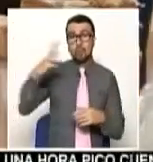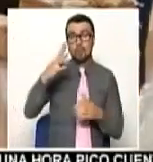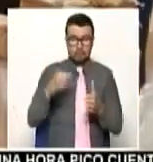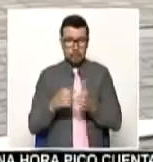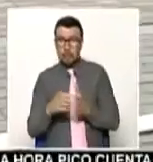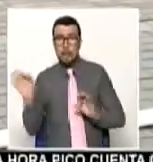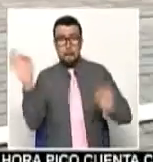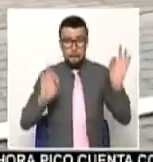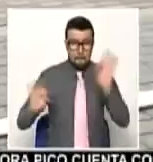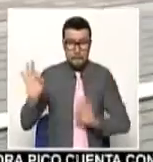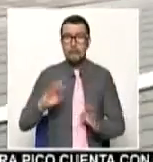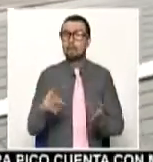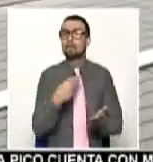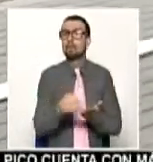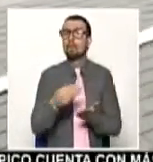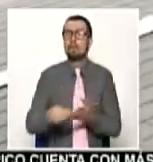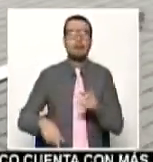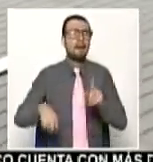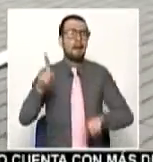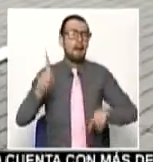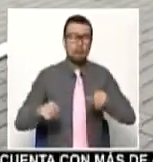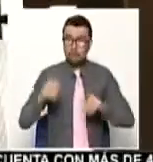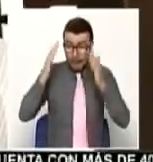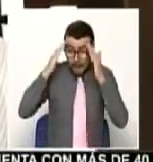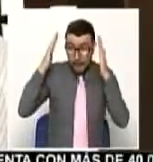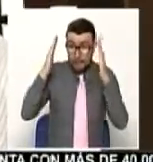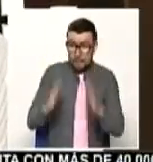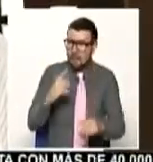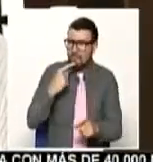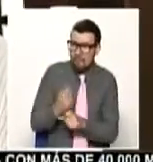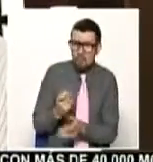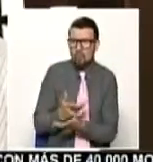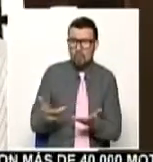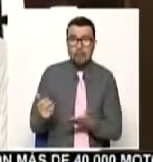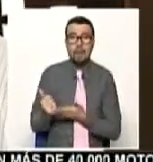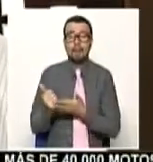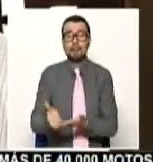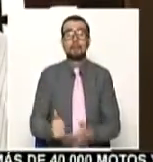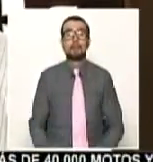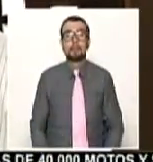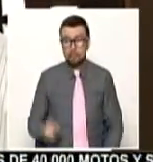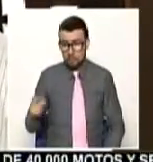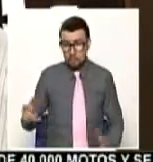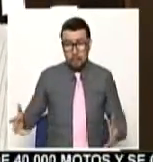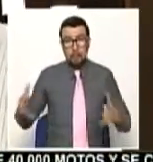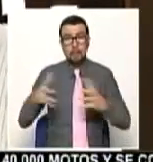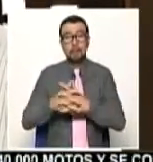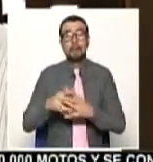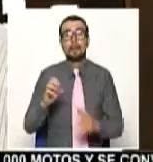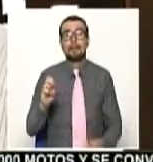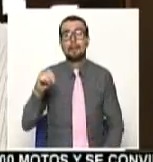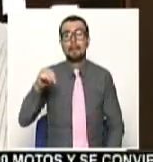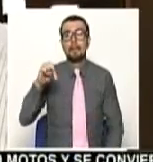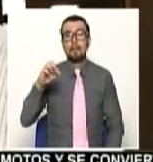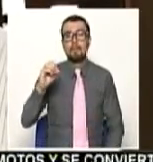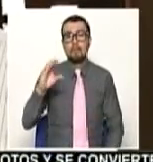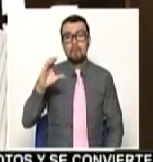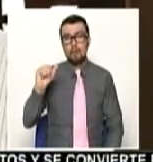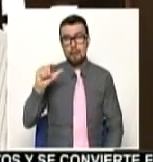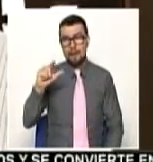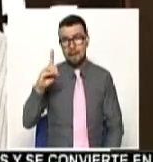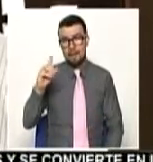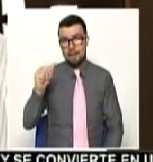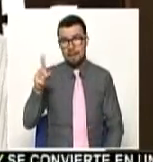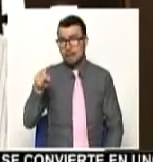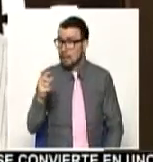con la compra de equipos para atender dificultades. Esto es un convenio con Empocaldas, la empresa Empocaldas del departamento, hizo la adquisición de las motobombas después de